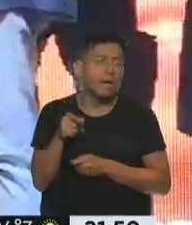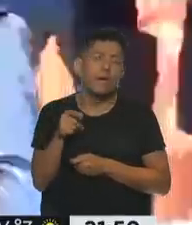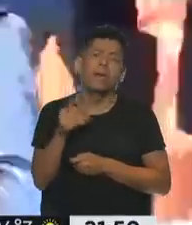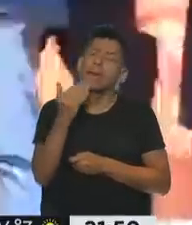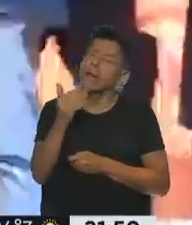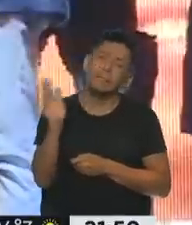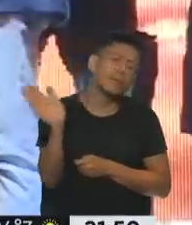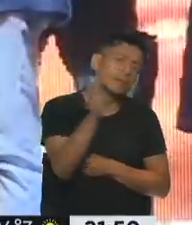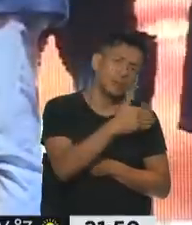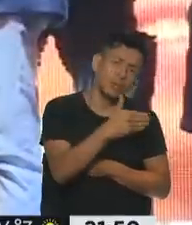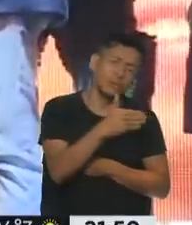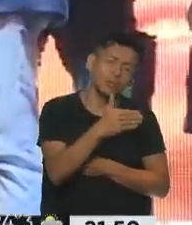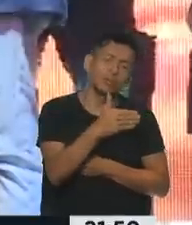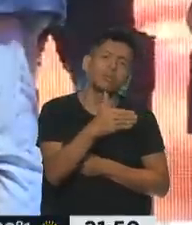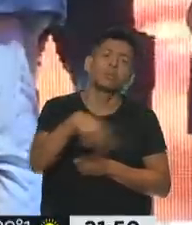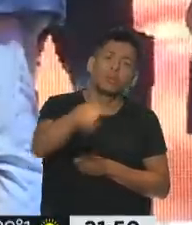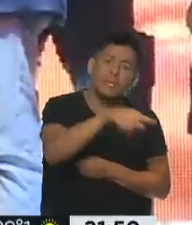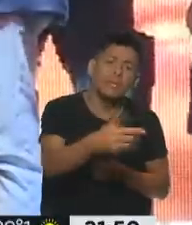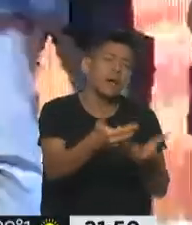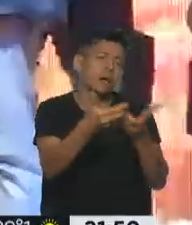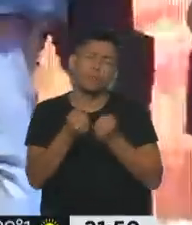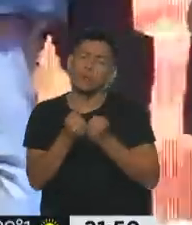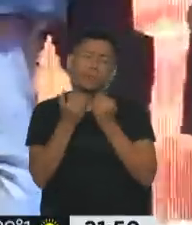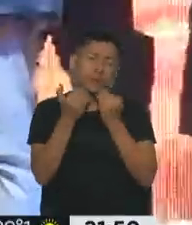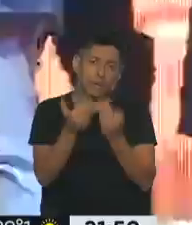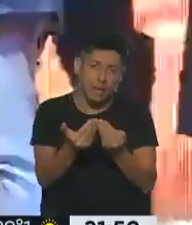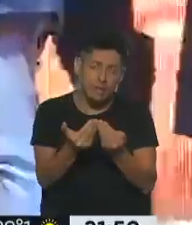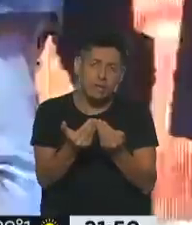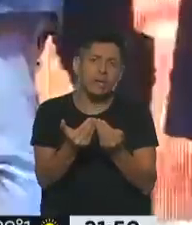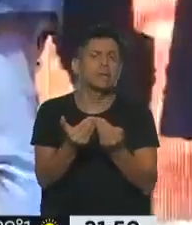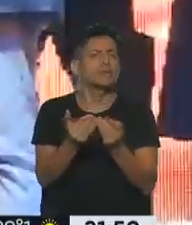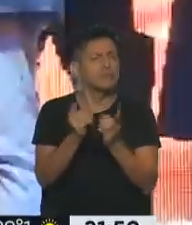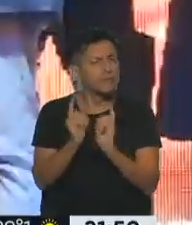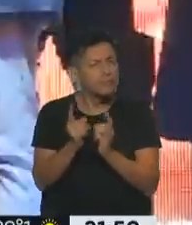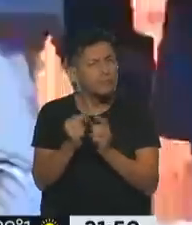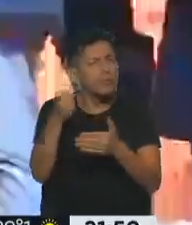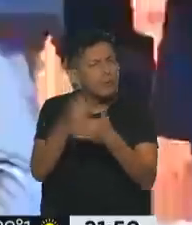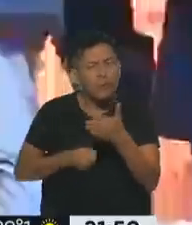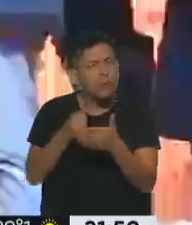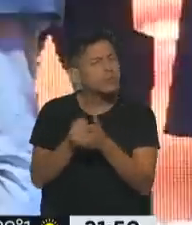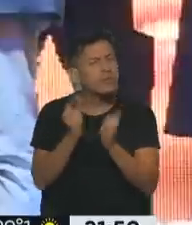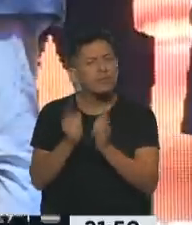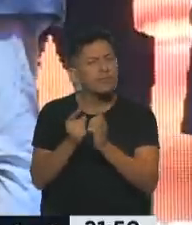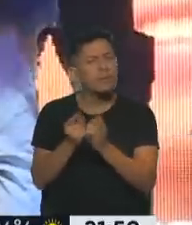todos ustedes por habernos acompañado. Y seguimos en esta lucha para que se